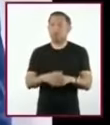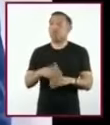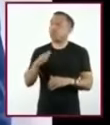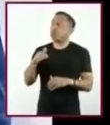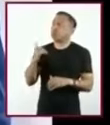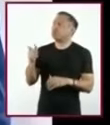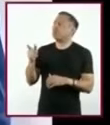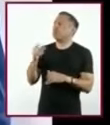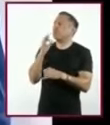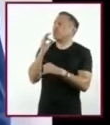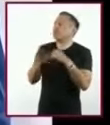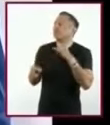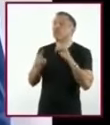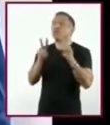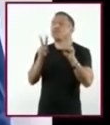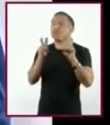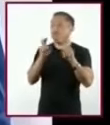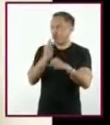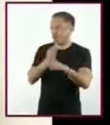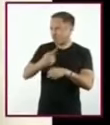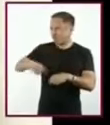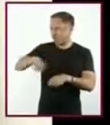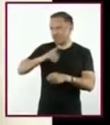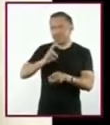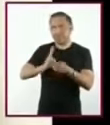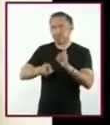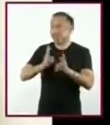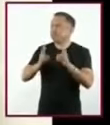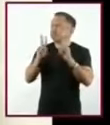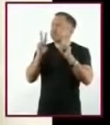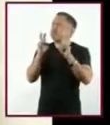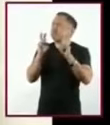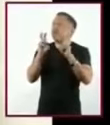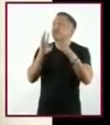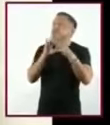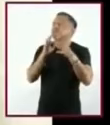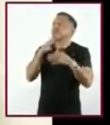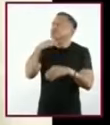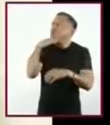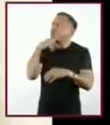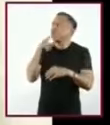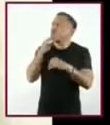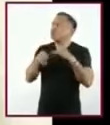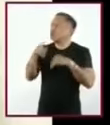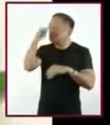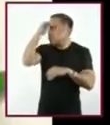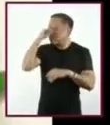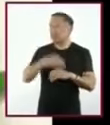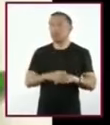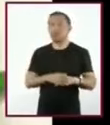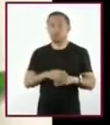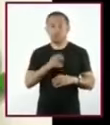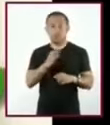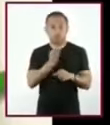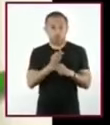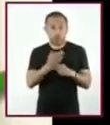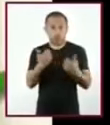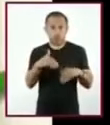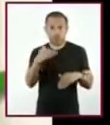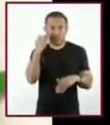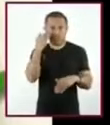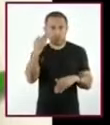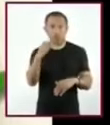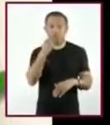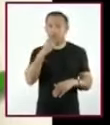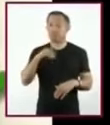reflexión final respecto al tema que estamos platicando. Bueno, yo diría que estamos en un momento muy interesante, porque tenemos muchos